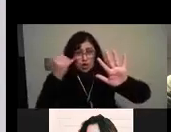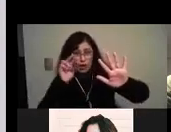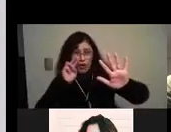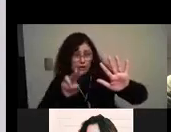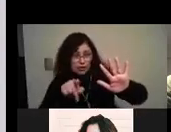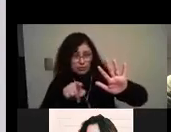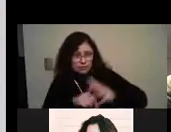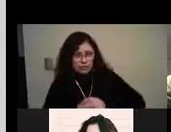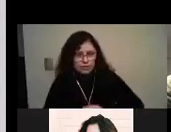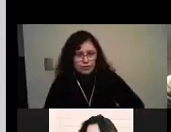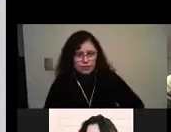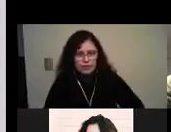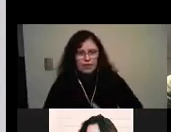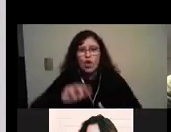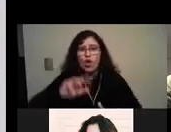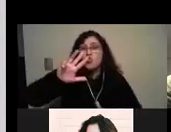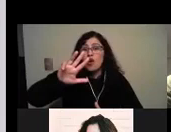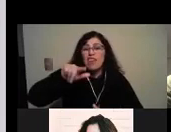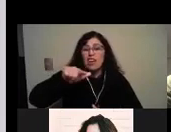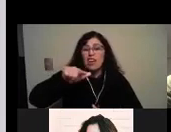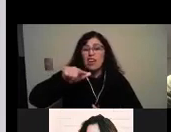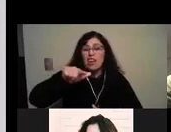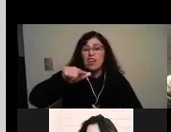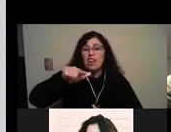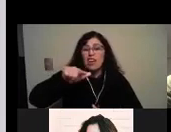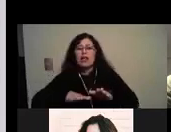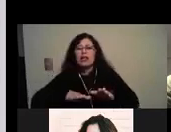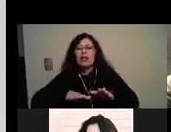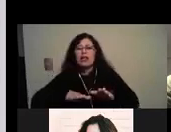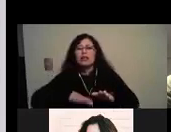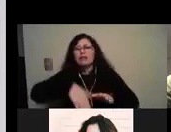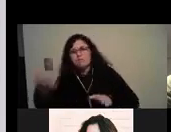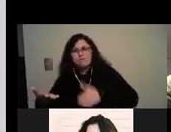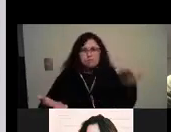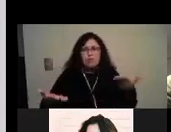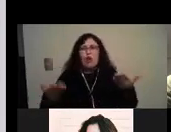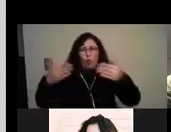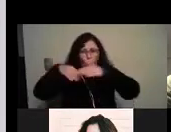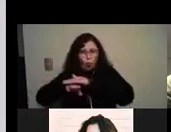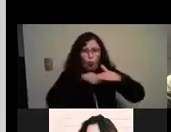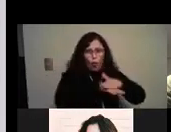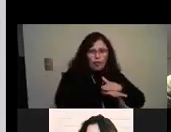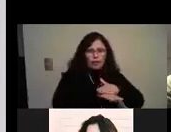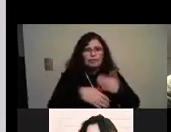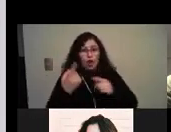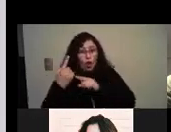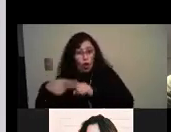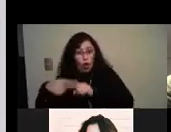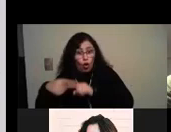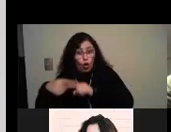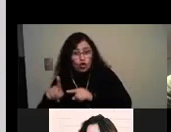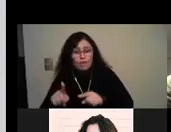son abatibles, ¿ya? Y en el número 7 están los frenos, ¿ya? Entonces, los apoyapiés, si usted va a bajar